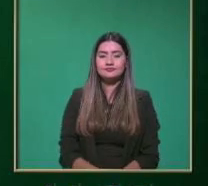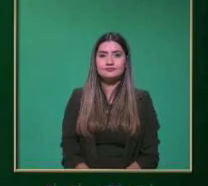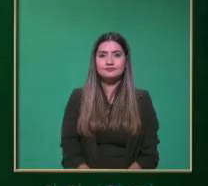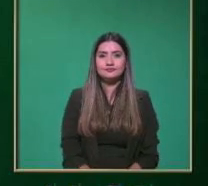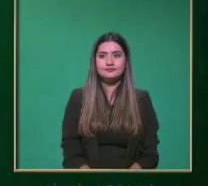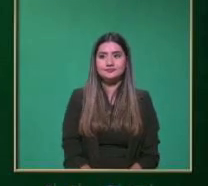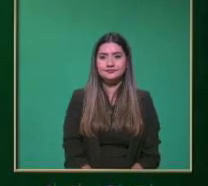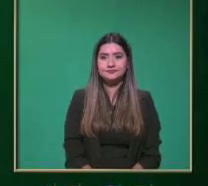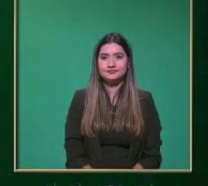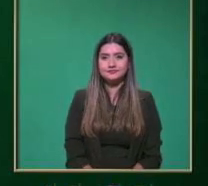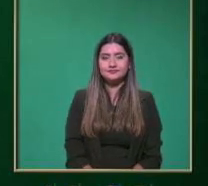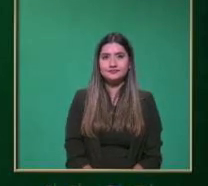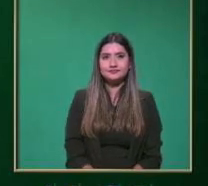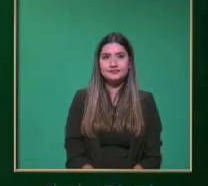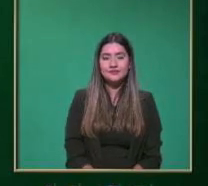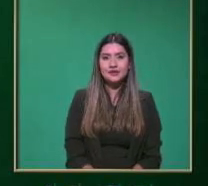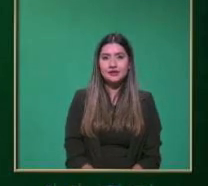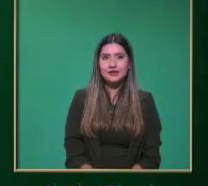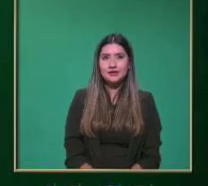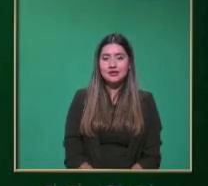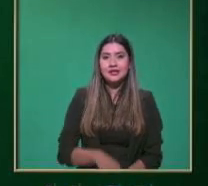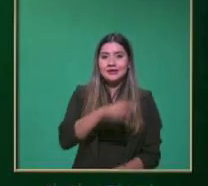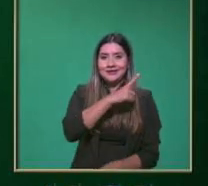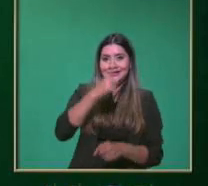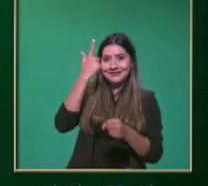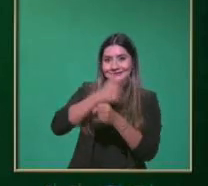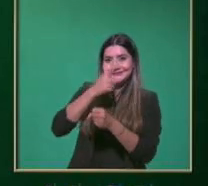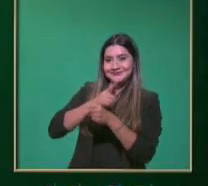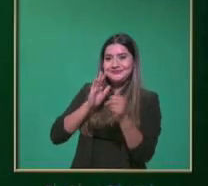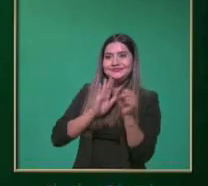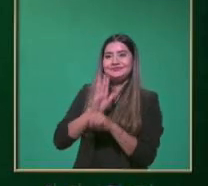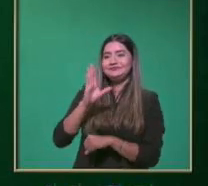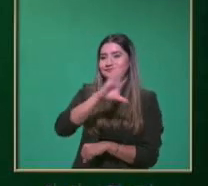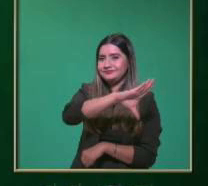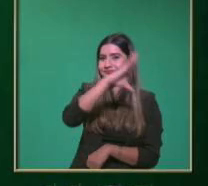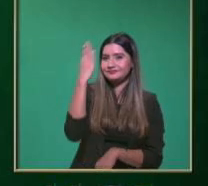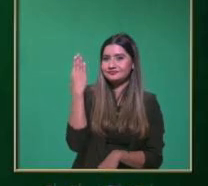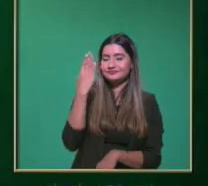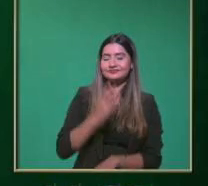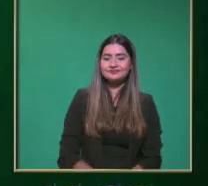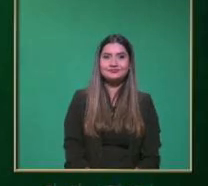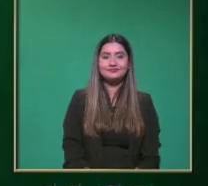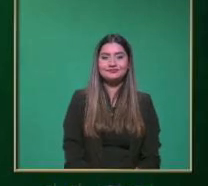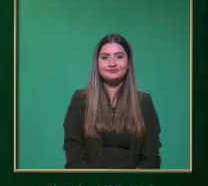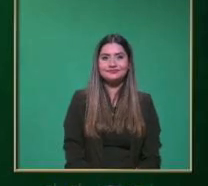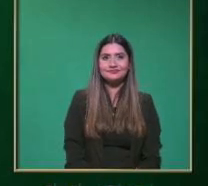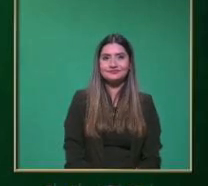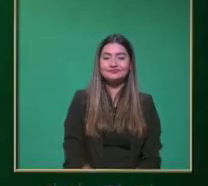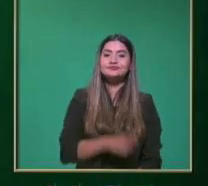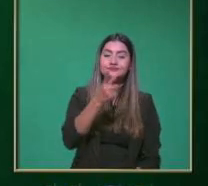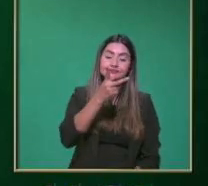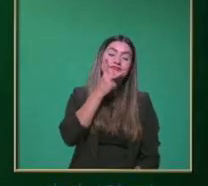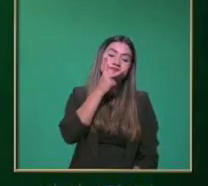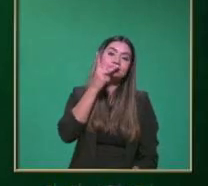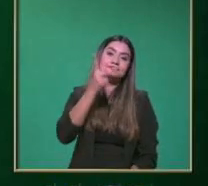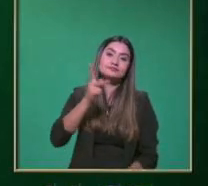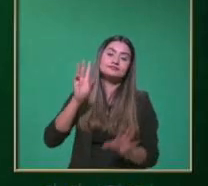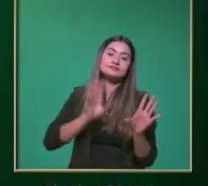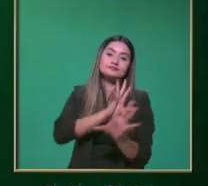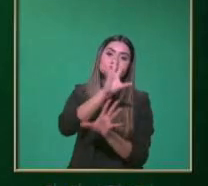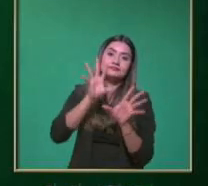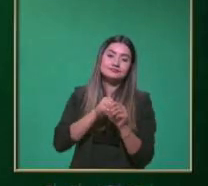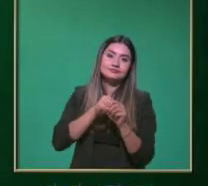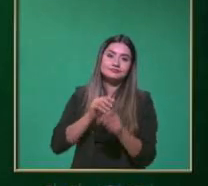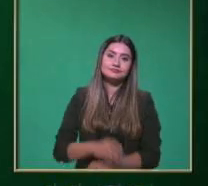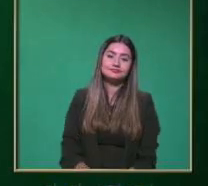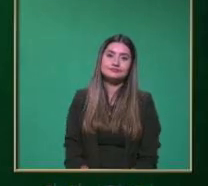aquí. Vamos a ayudarles a descubrir cada una de las imágenes, pero maestra, ahora ya están las palabras